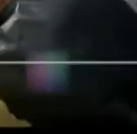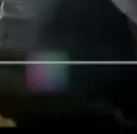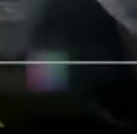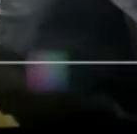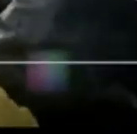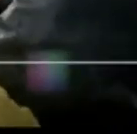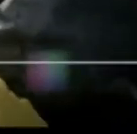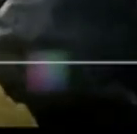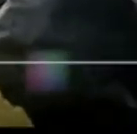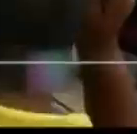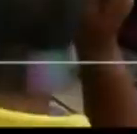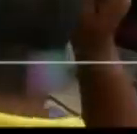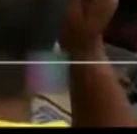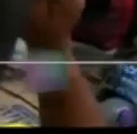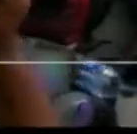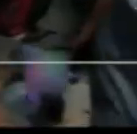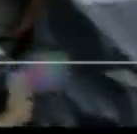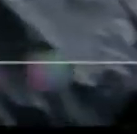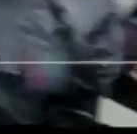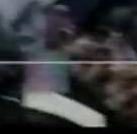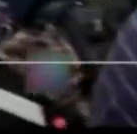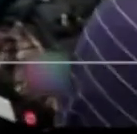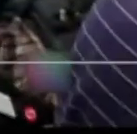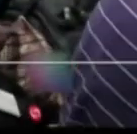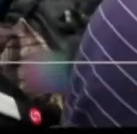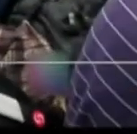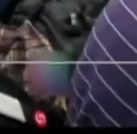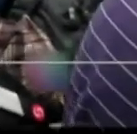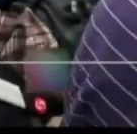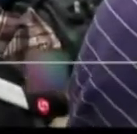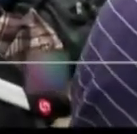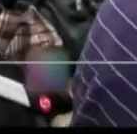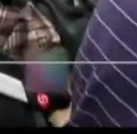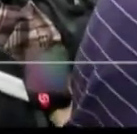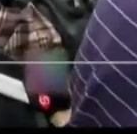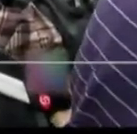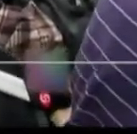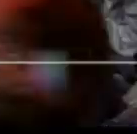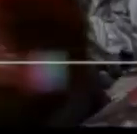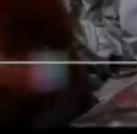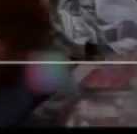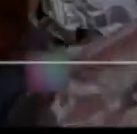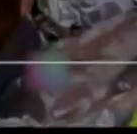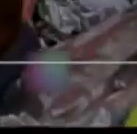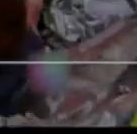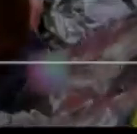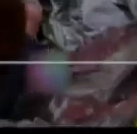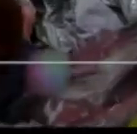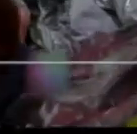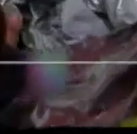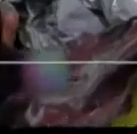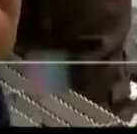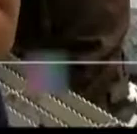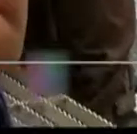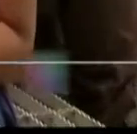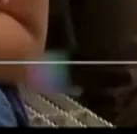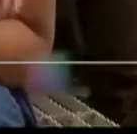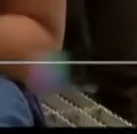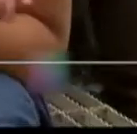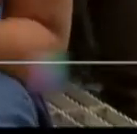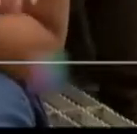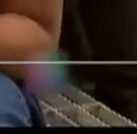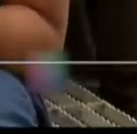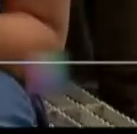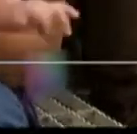de mexicanos que están allá, que se fueron de primera generación, pues justamente se fueron con un rezago